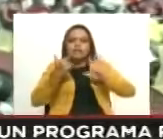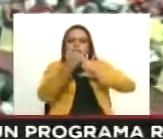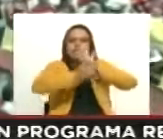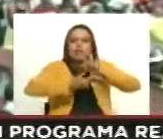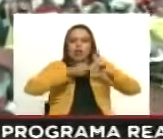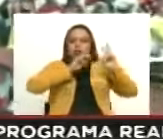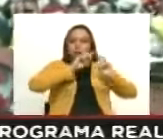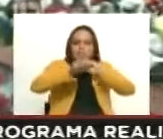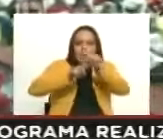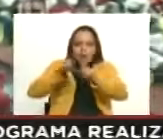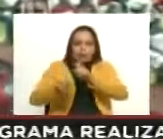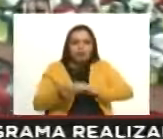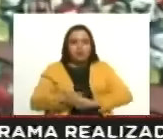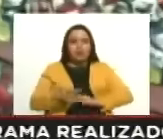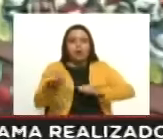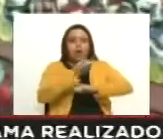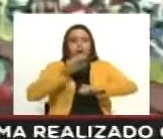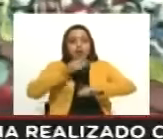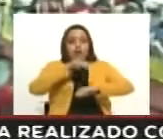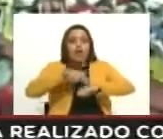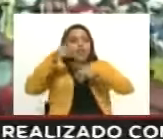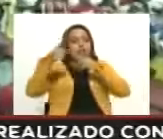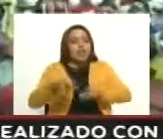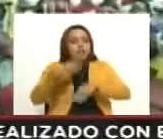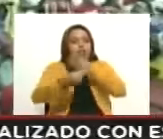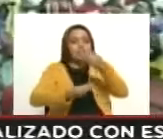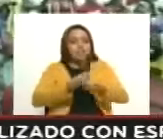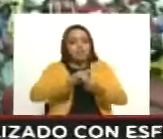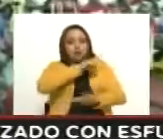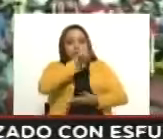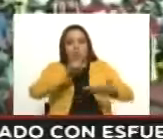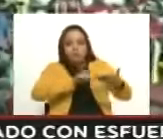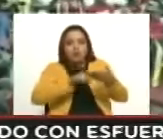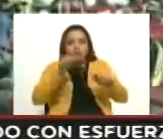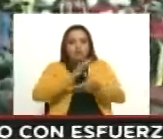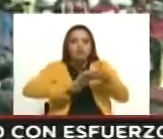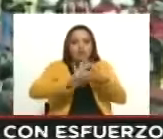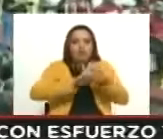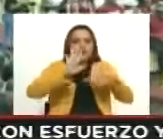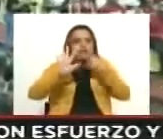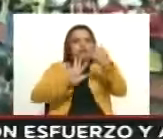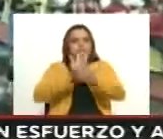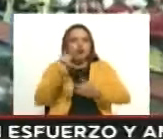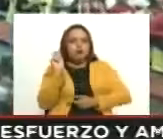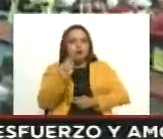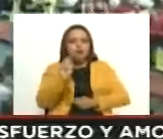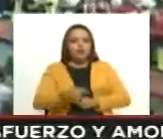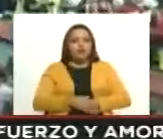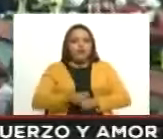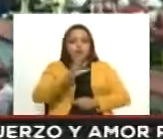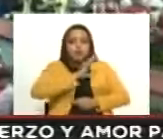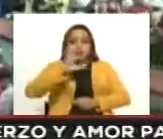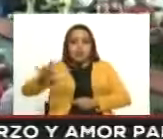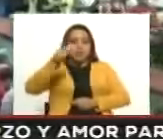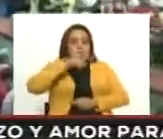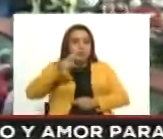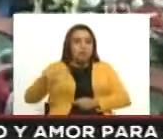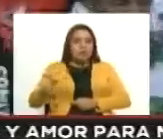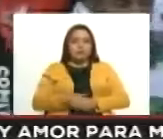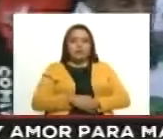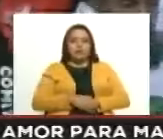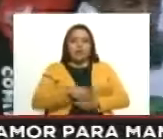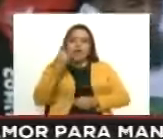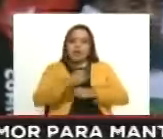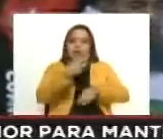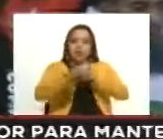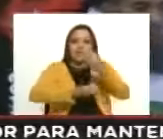Y el gobierno nacional estará obligado a darle cumplimiento a esos cinco aspectos. Es la soberanía popular la que debe